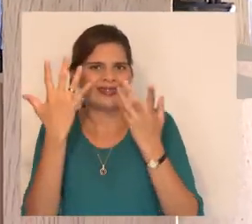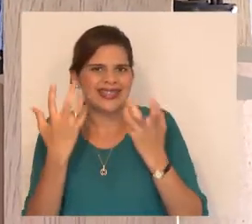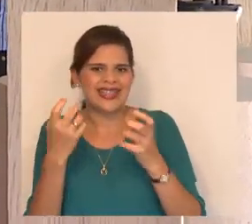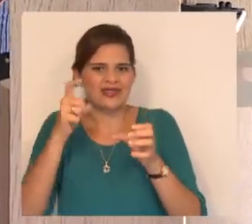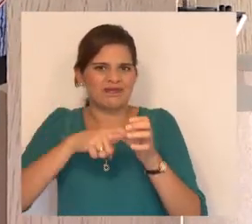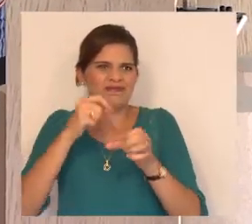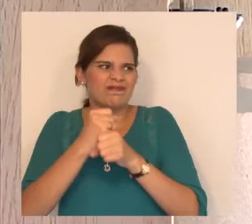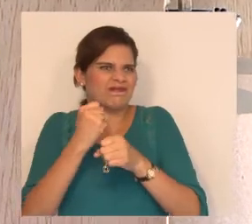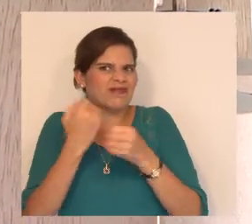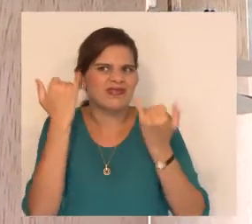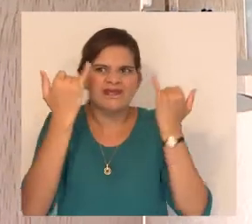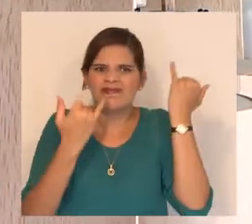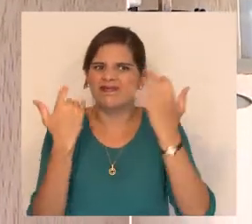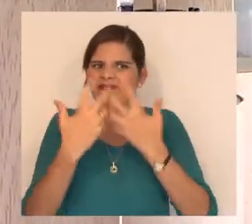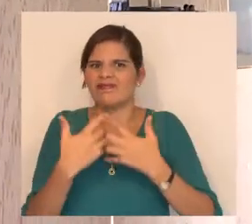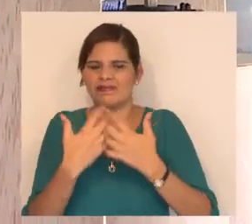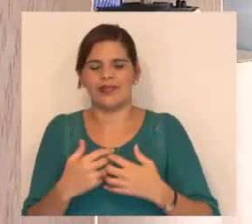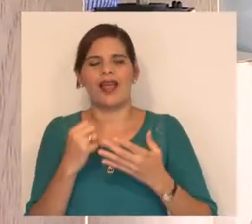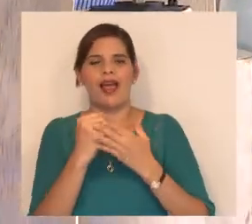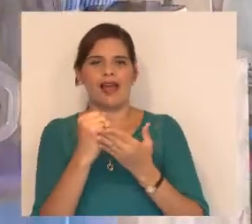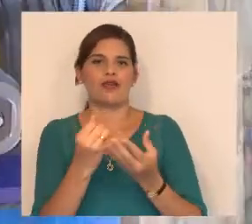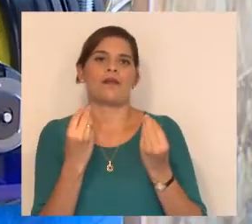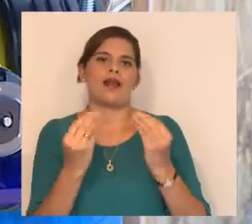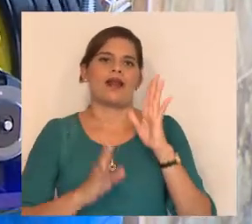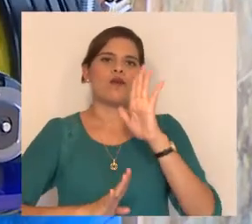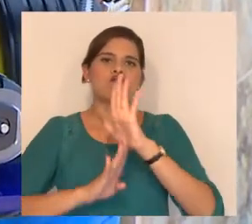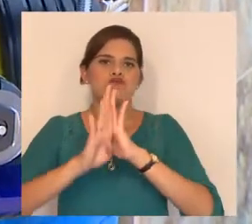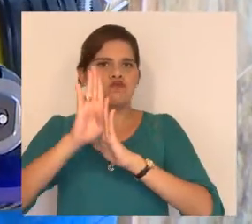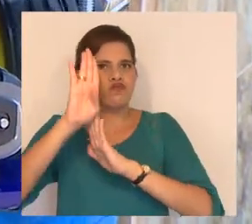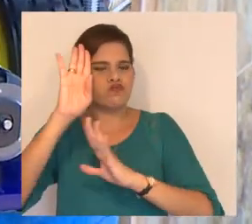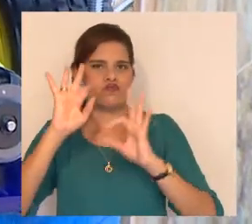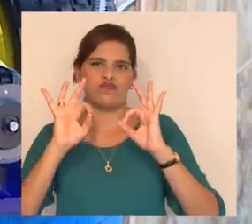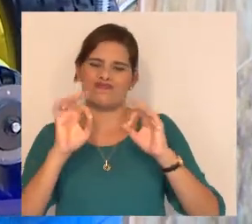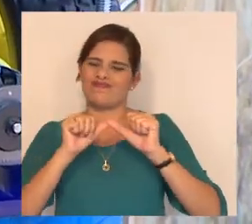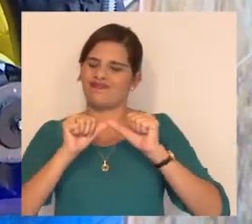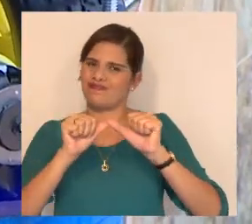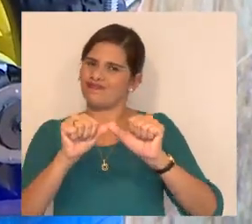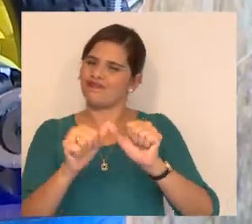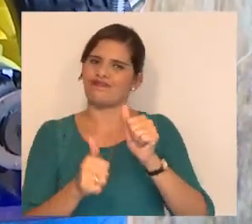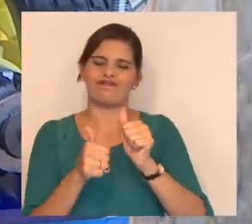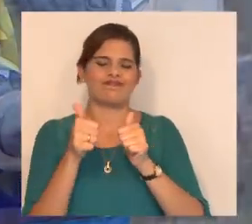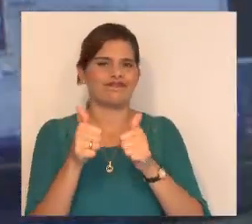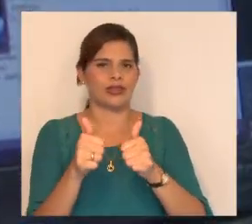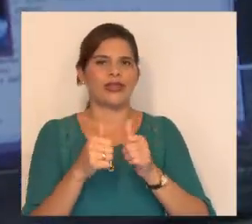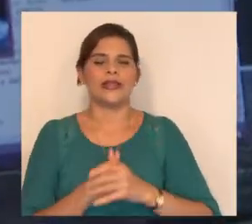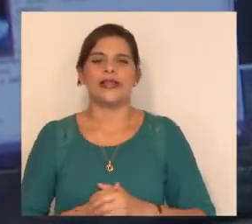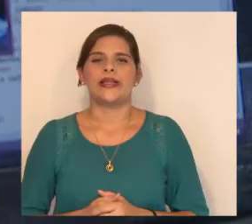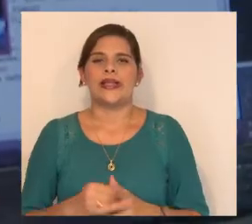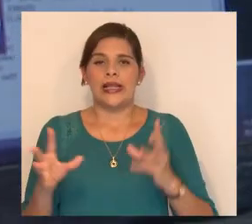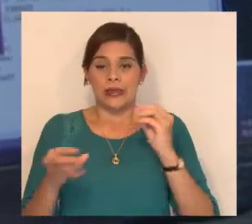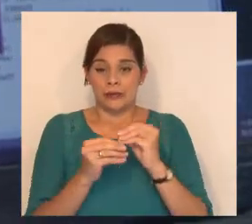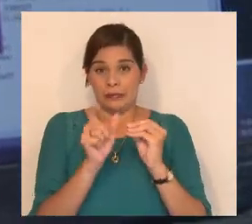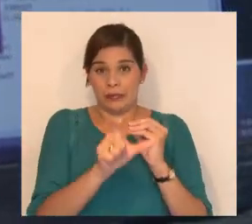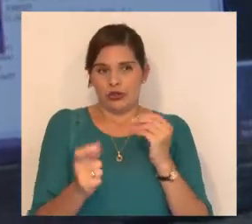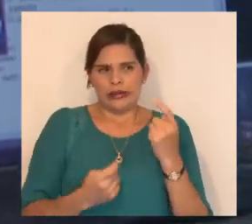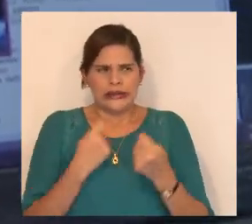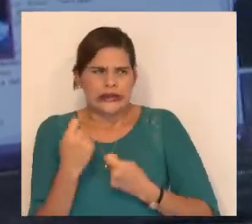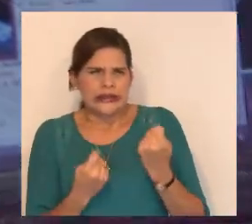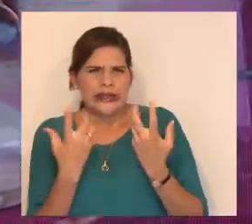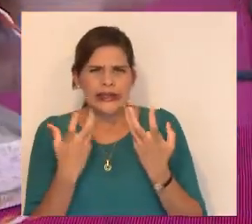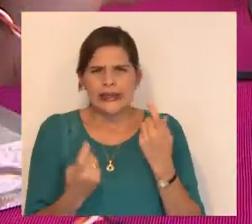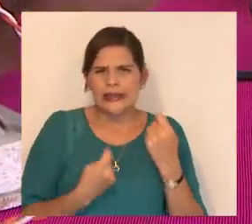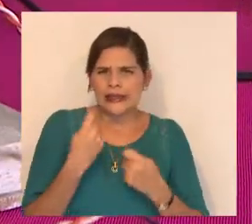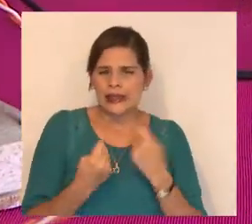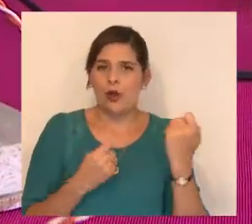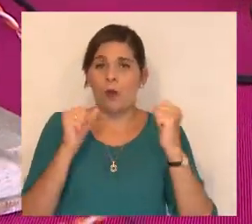que emprendimientos innovadores alcancen reconocimiento, fortalecimiento y recursos para seguir creciendo de manera significativa